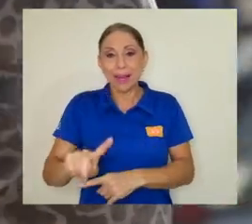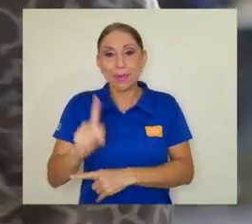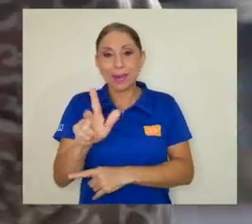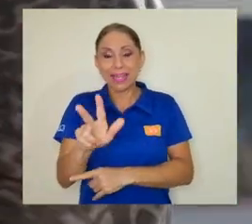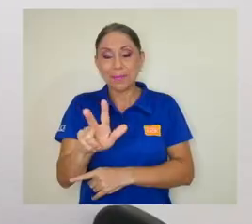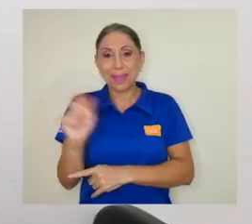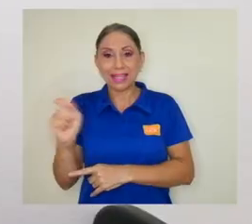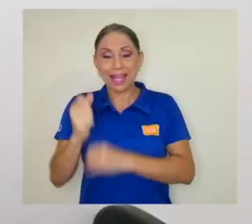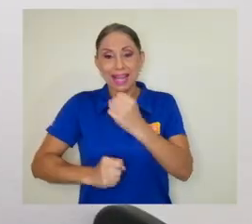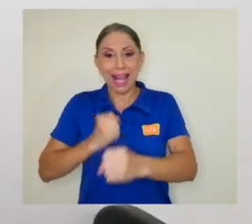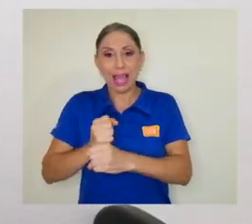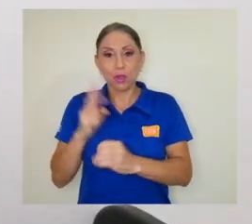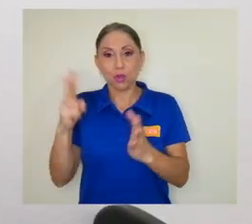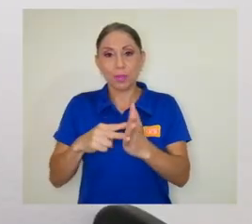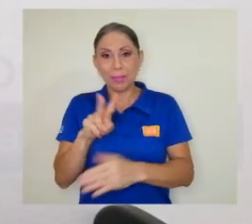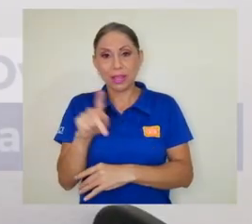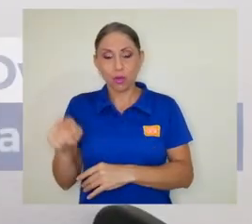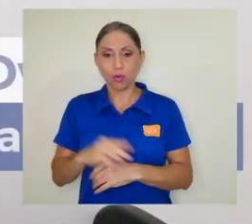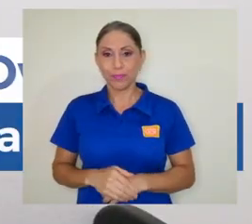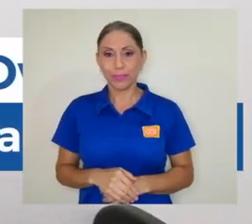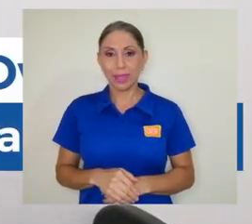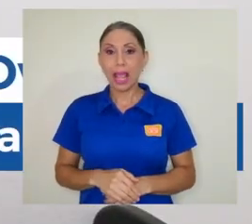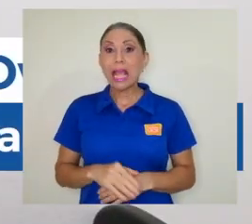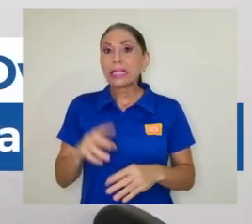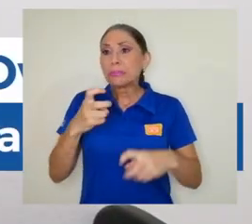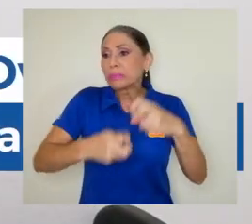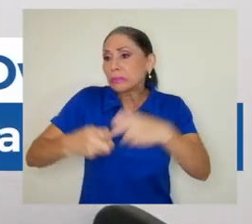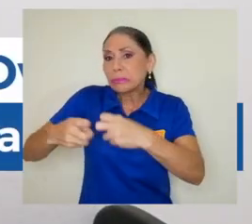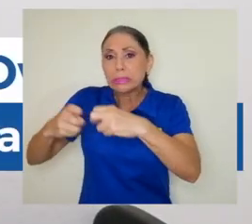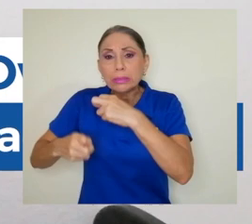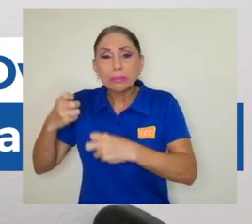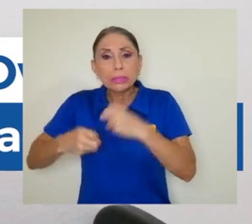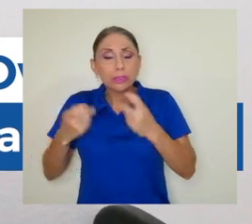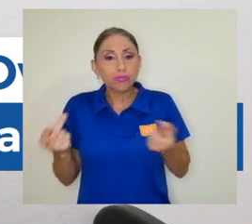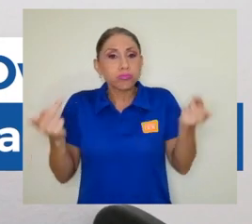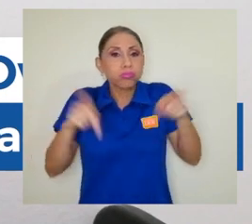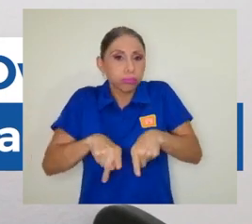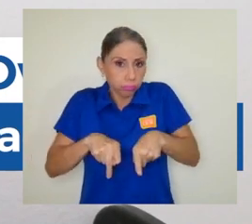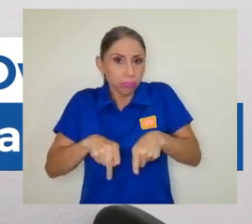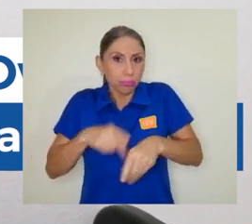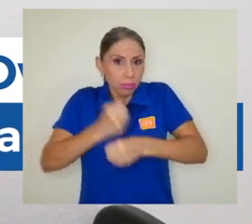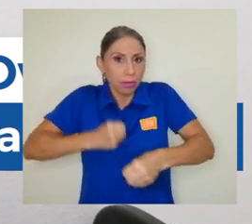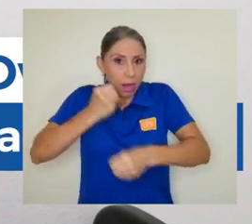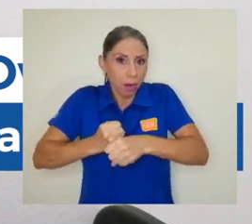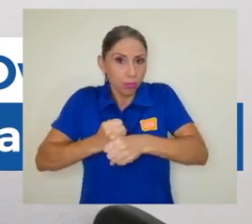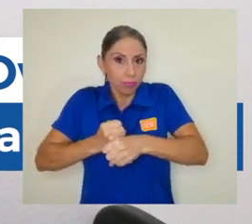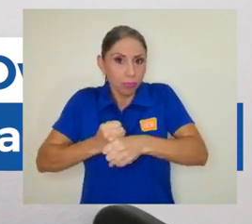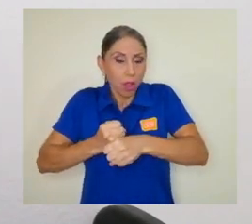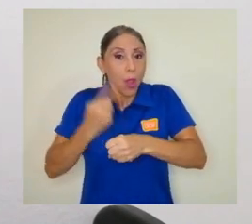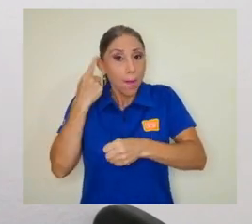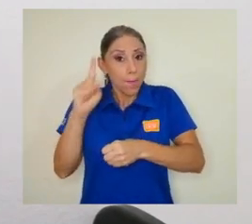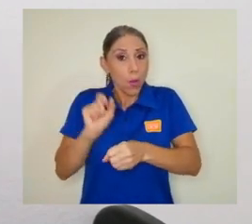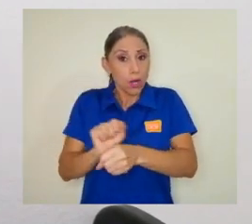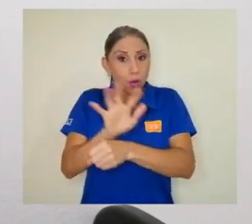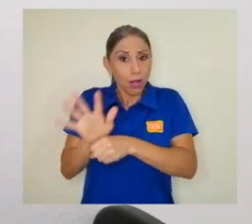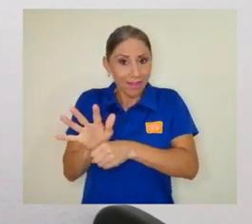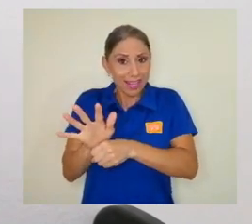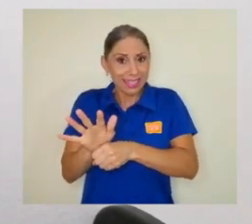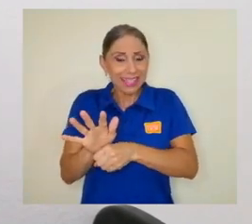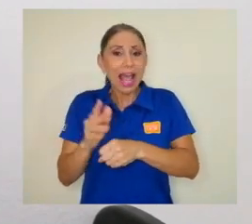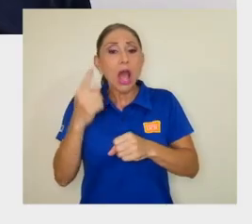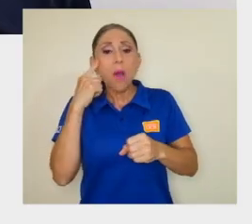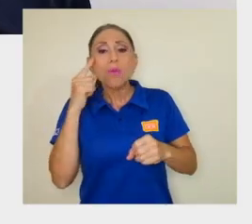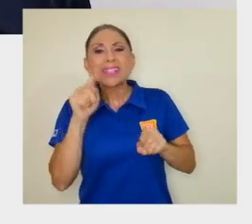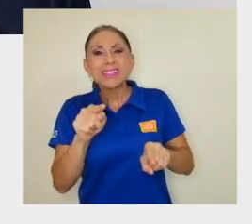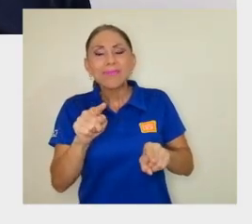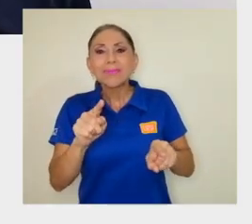2021. El efecto de la crisis provocada por el COVID-19 en diferentes indicadores del mercado laboral costarricense muestra síntomas de recuperación